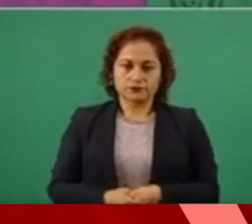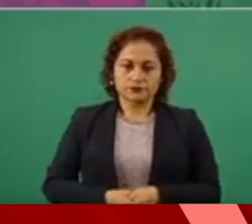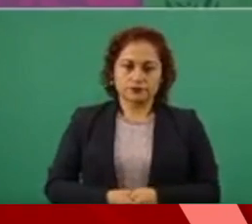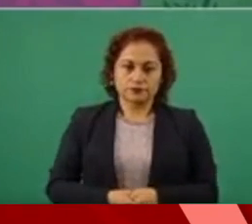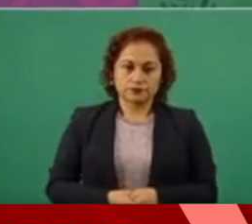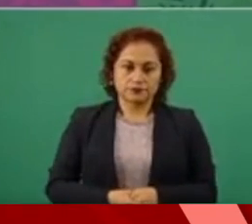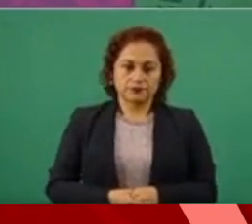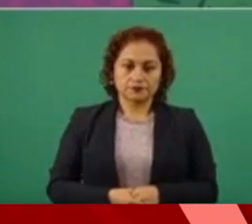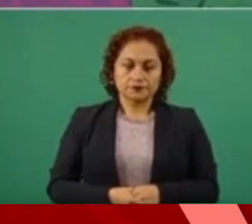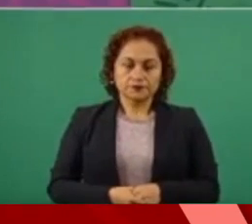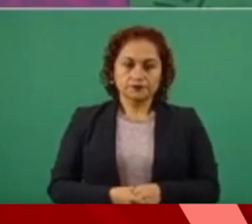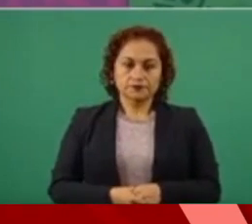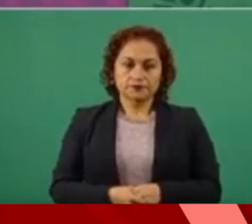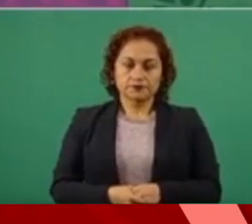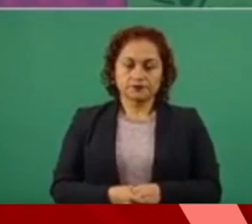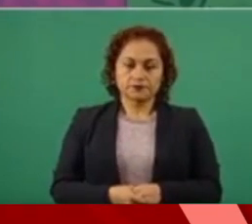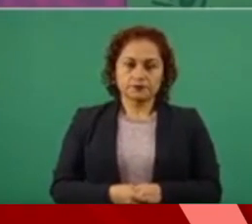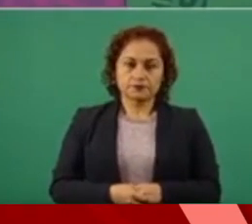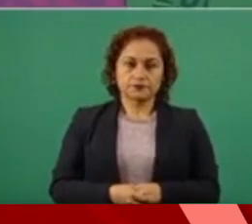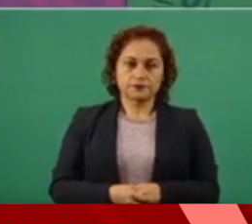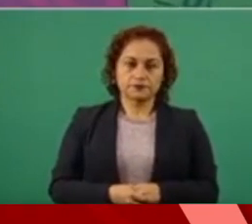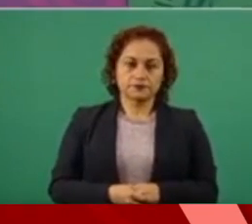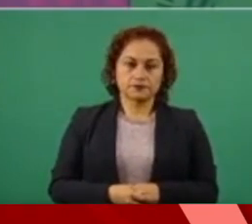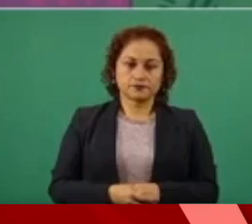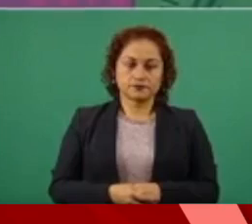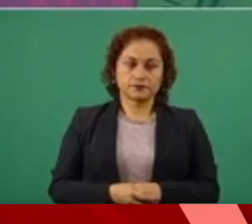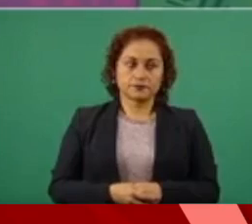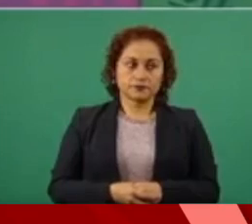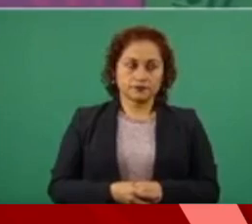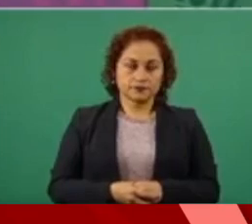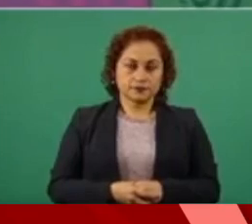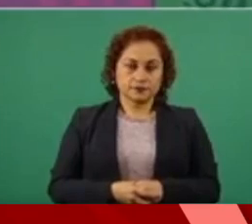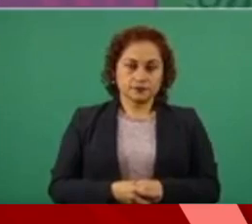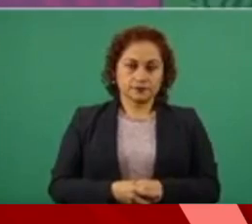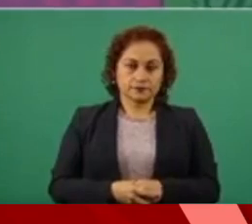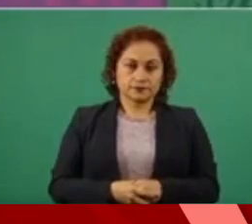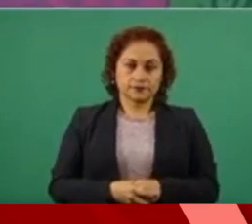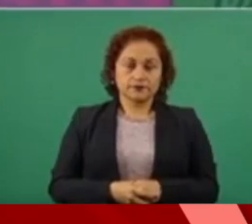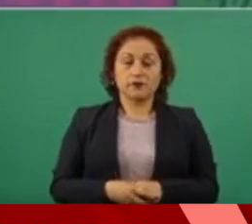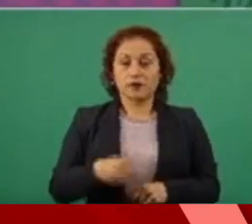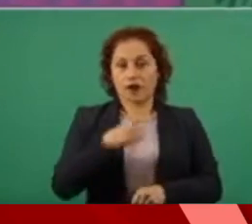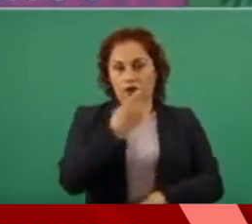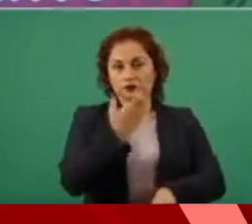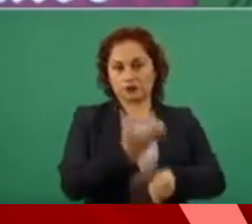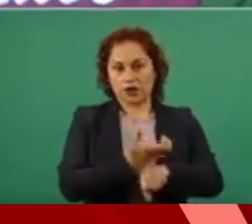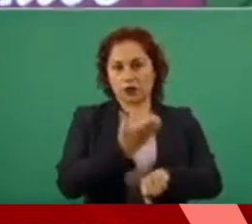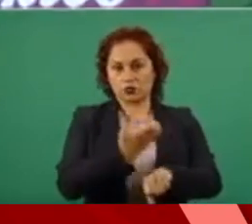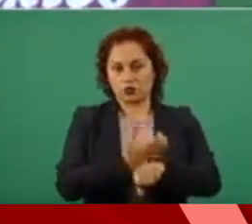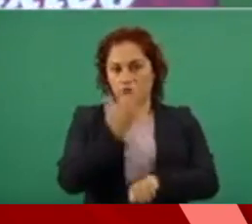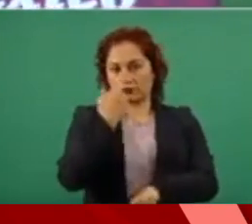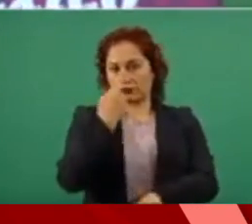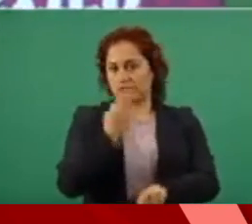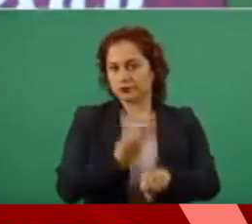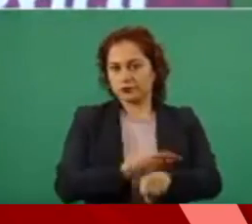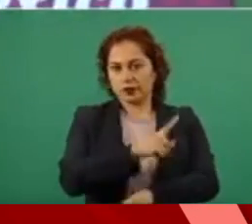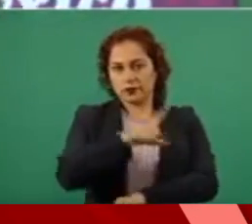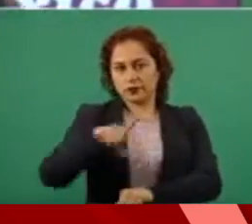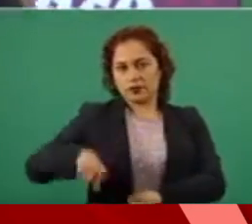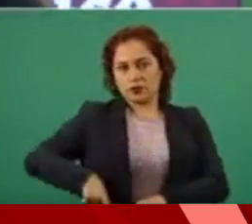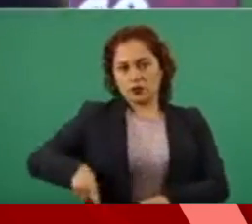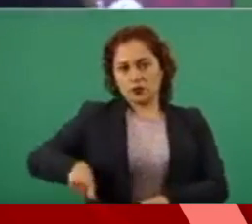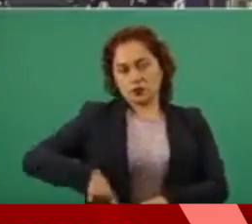los del gobierno de Estados Unidos, pero ese es un asunto que les corresponde a ellos.